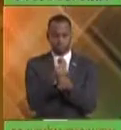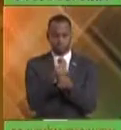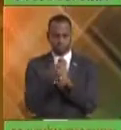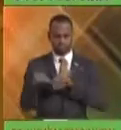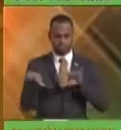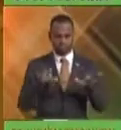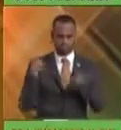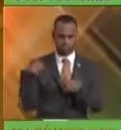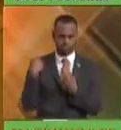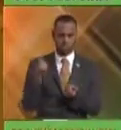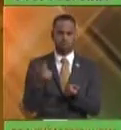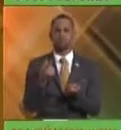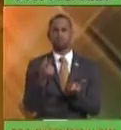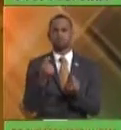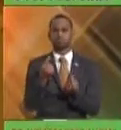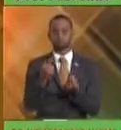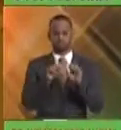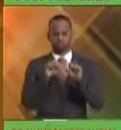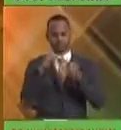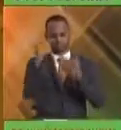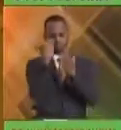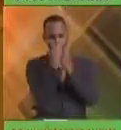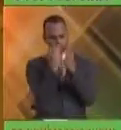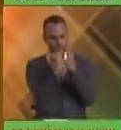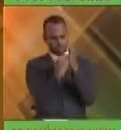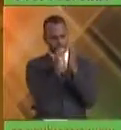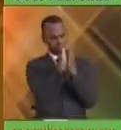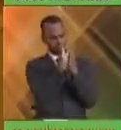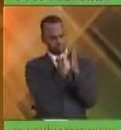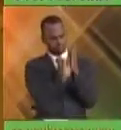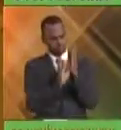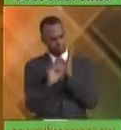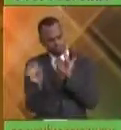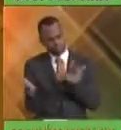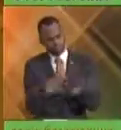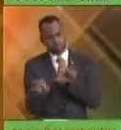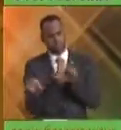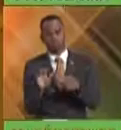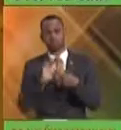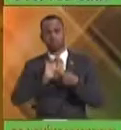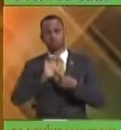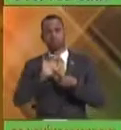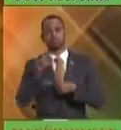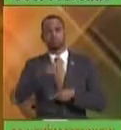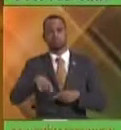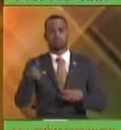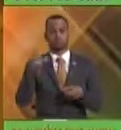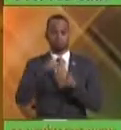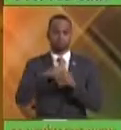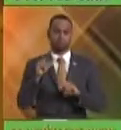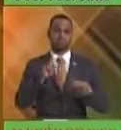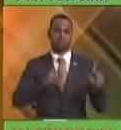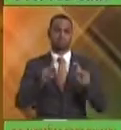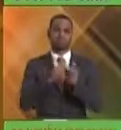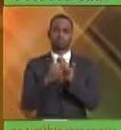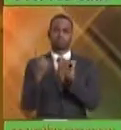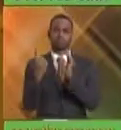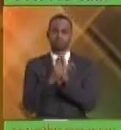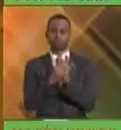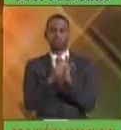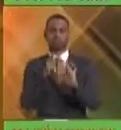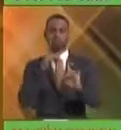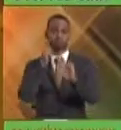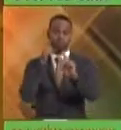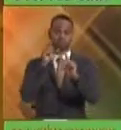prácticas prácticas sistematizadas prácticas documentadas que muestran como yo están incluyendo a personas con discapacidad para que